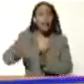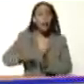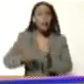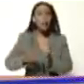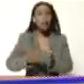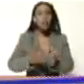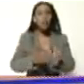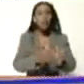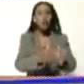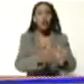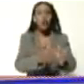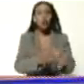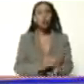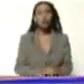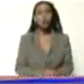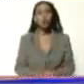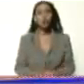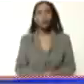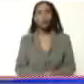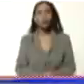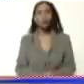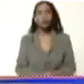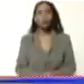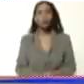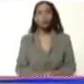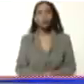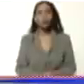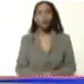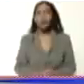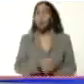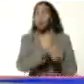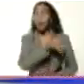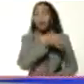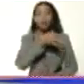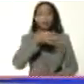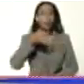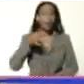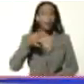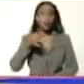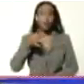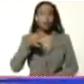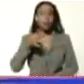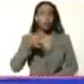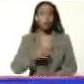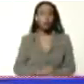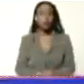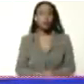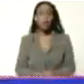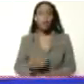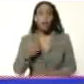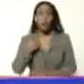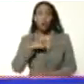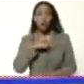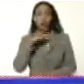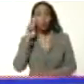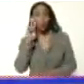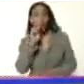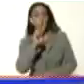extraordinaria la que hemos visto